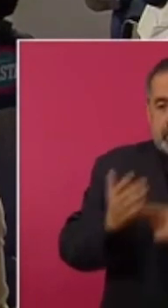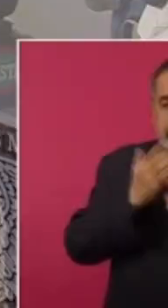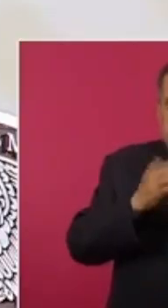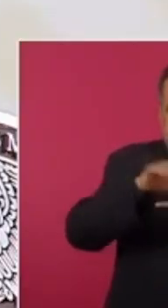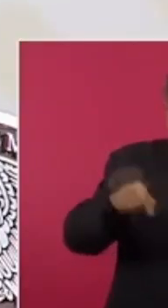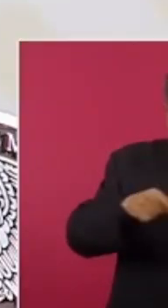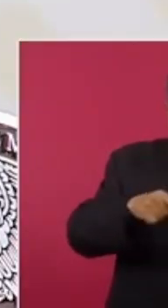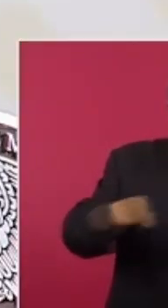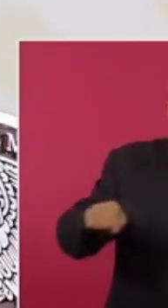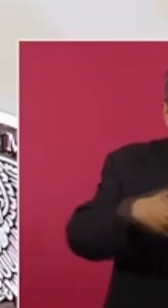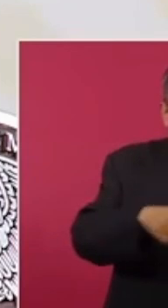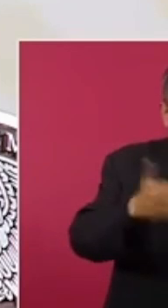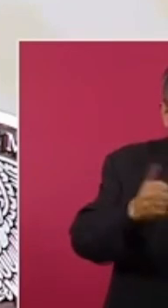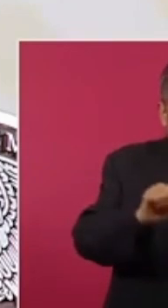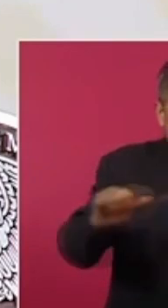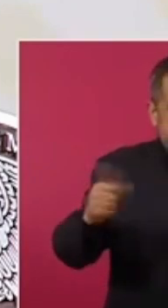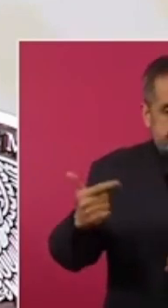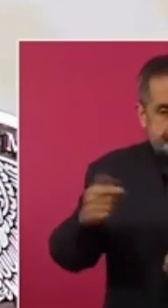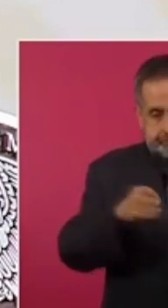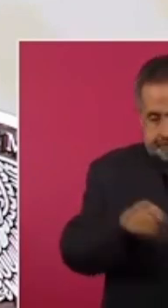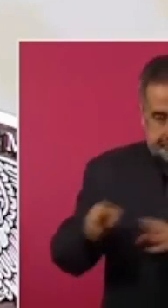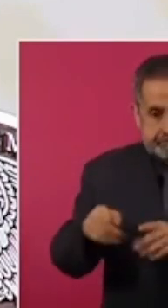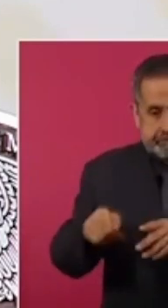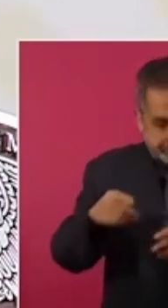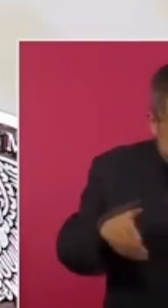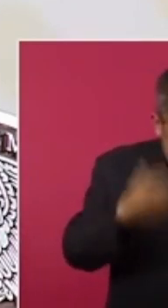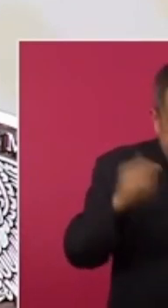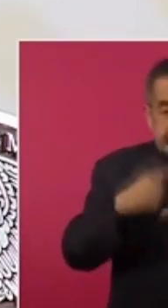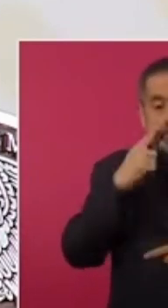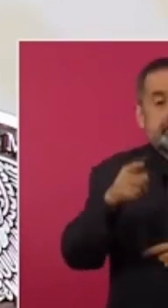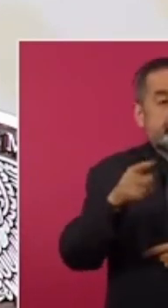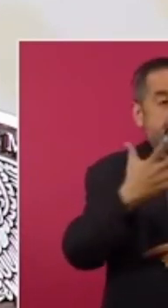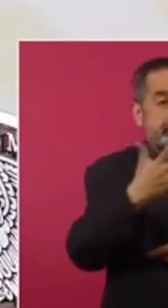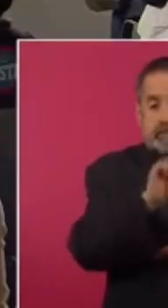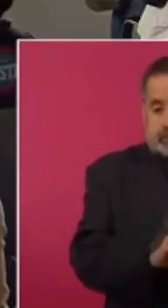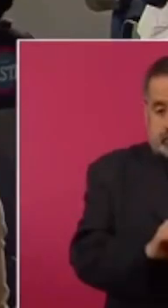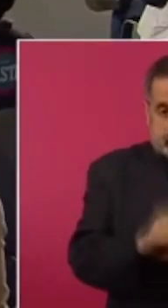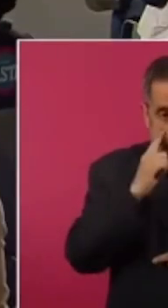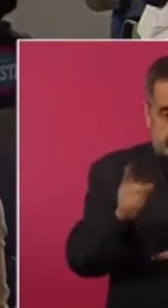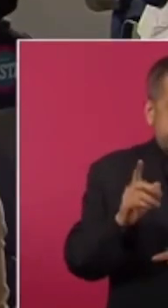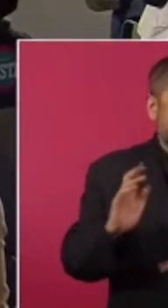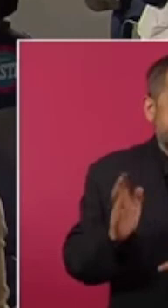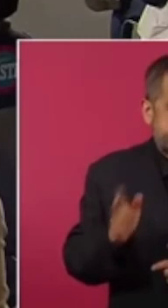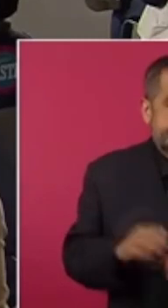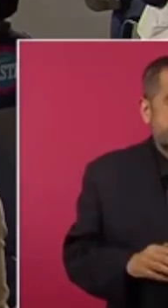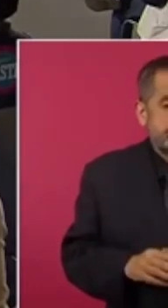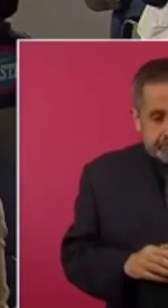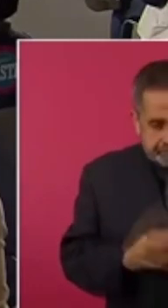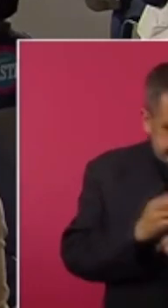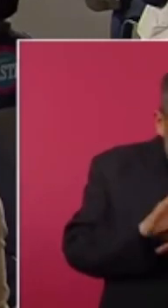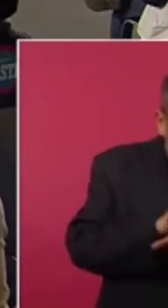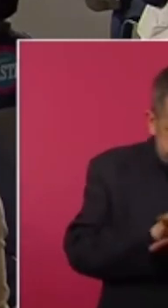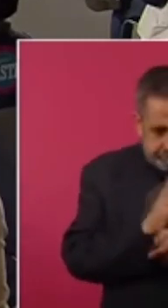los tramos 6 y 7. Comentarles que en el tramo 5 sur se están haciendo